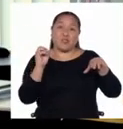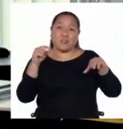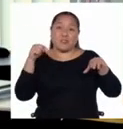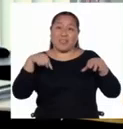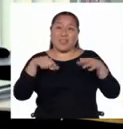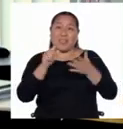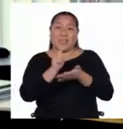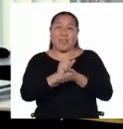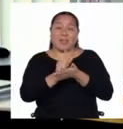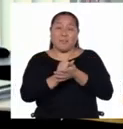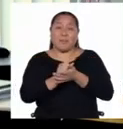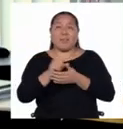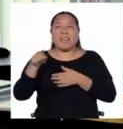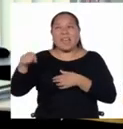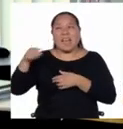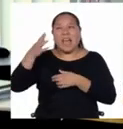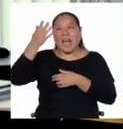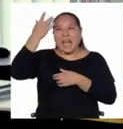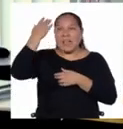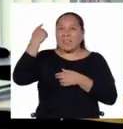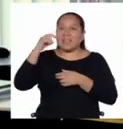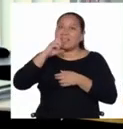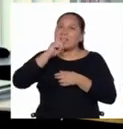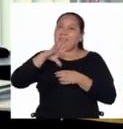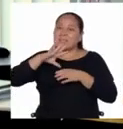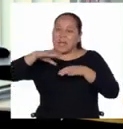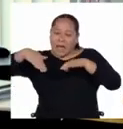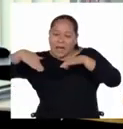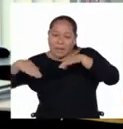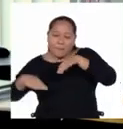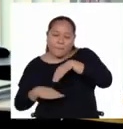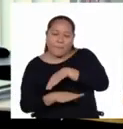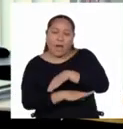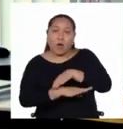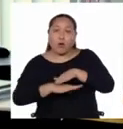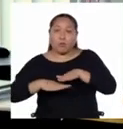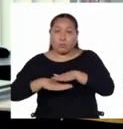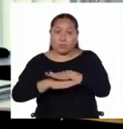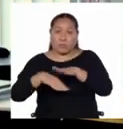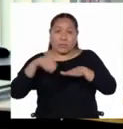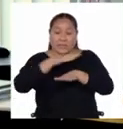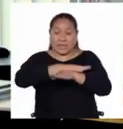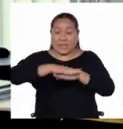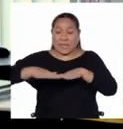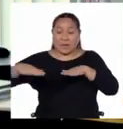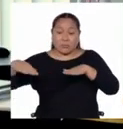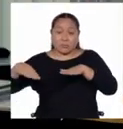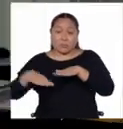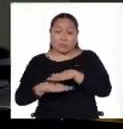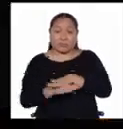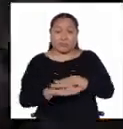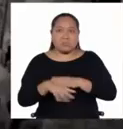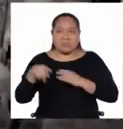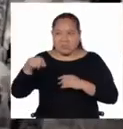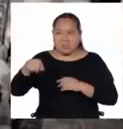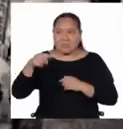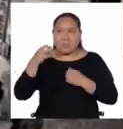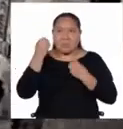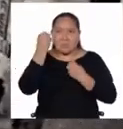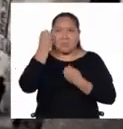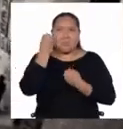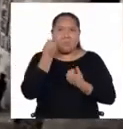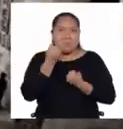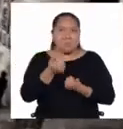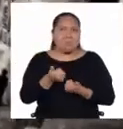hacerlo subterráneo, ¿no? Y el proyecto es muy lindo porque además venía casi todo financiado.